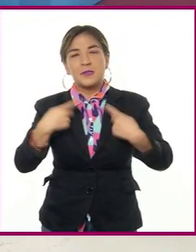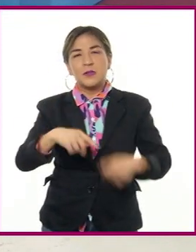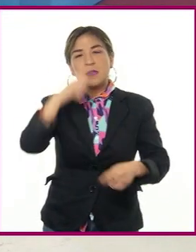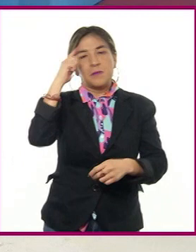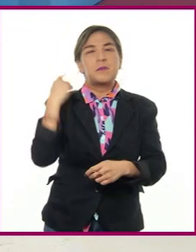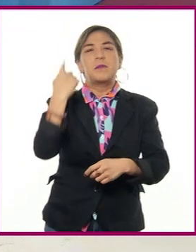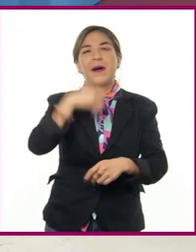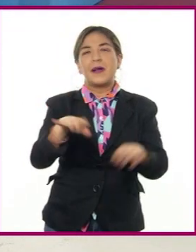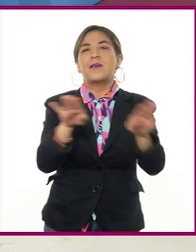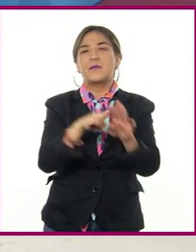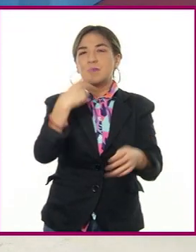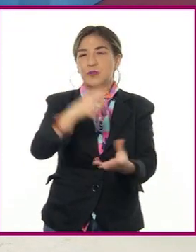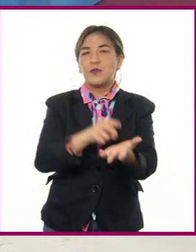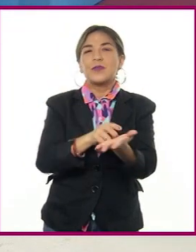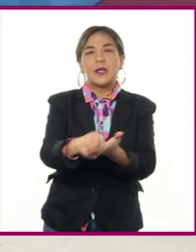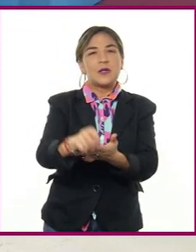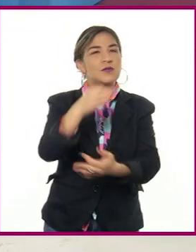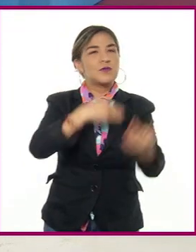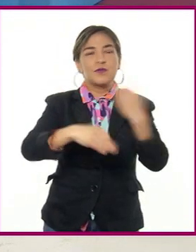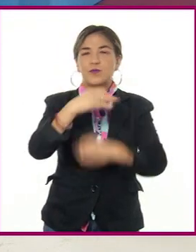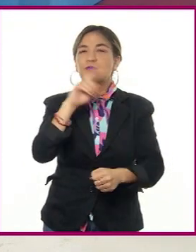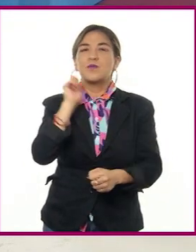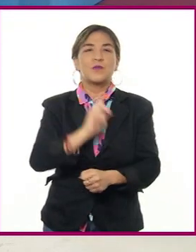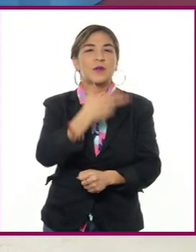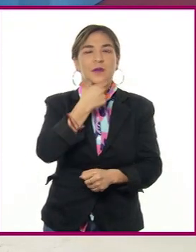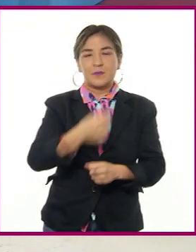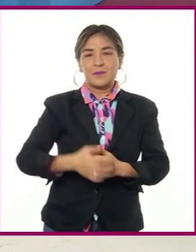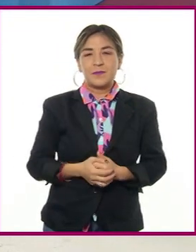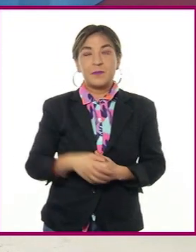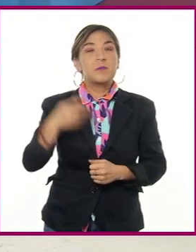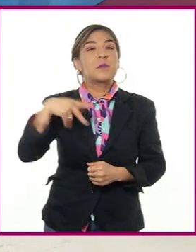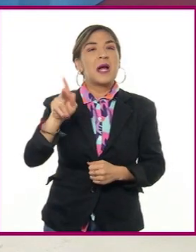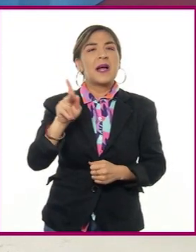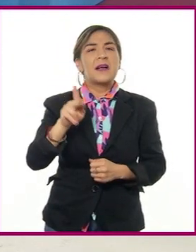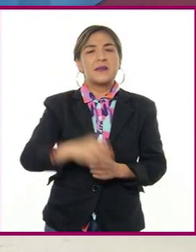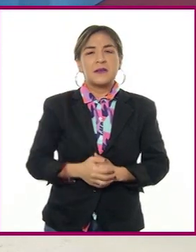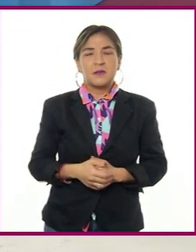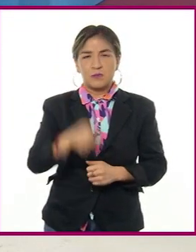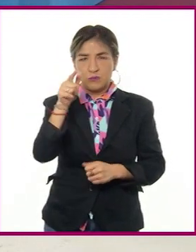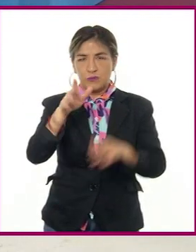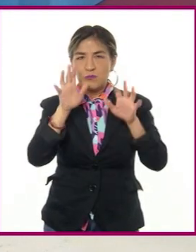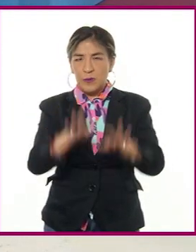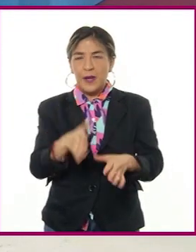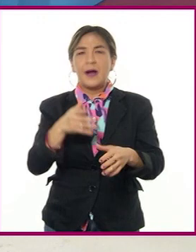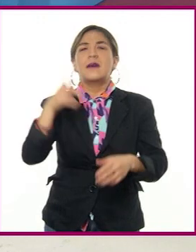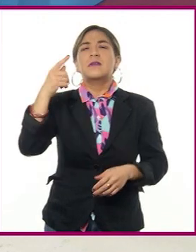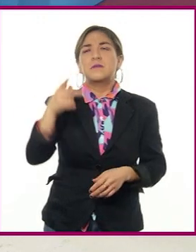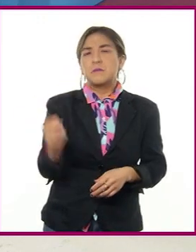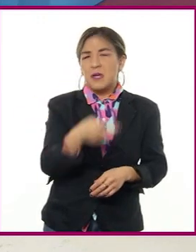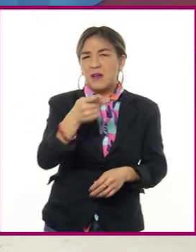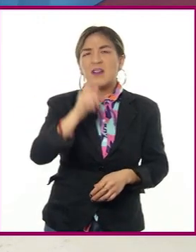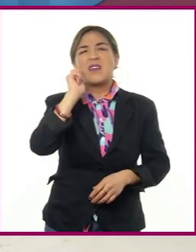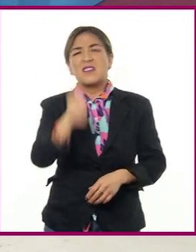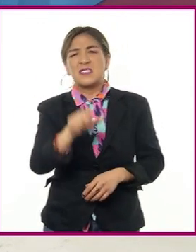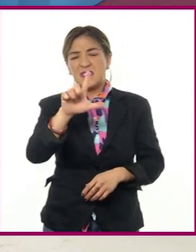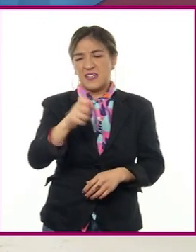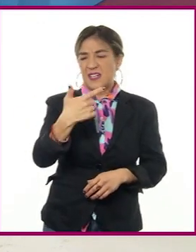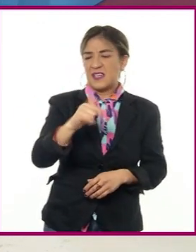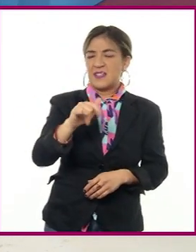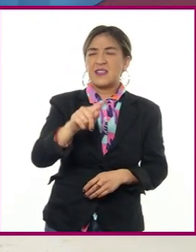para el ejercicio de los derechos de todas y todos. Pero, ¿se han preguntado qué es la